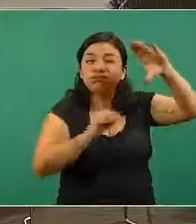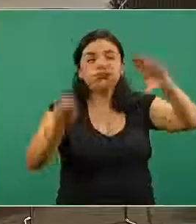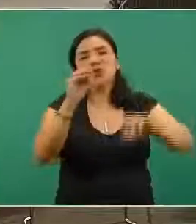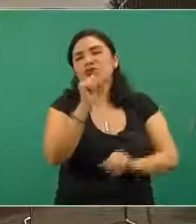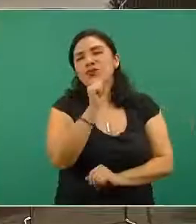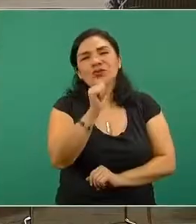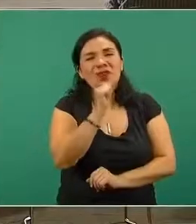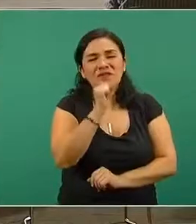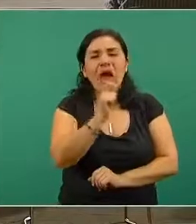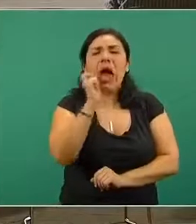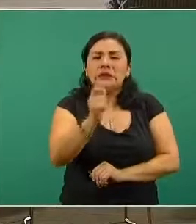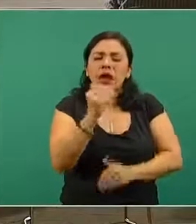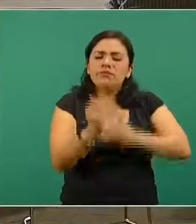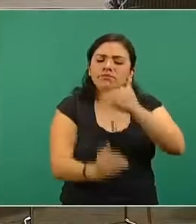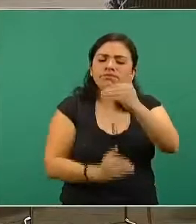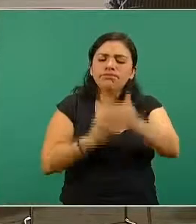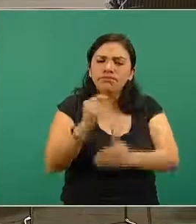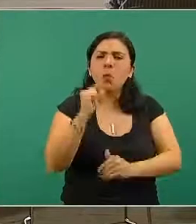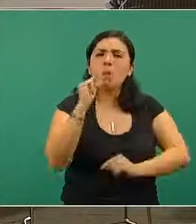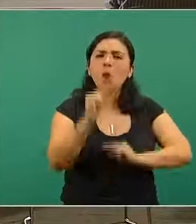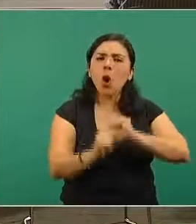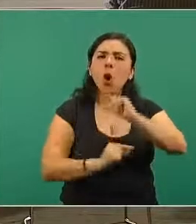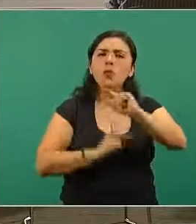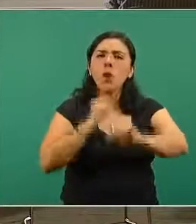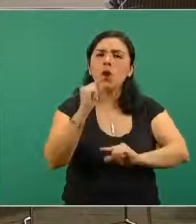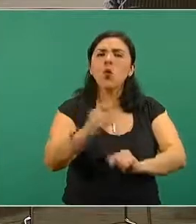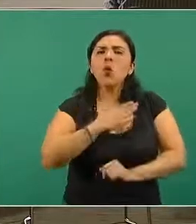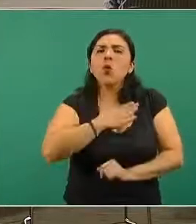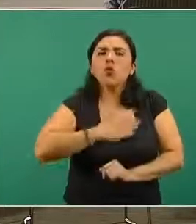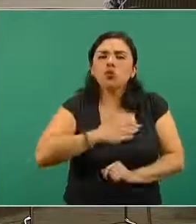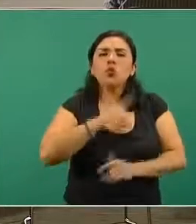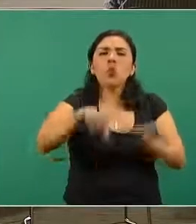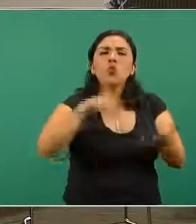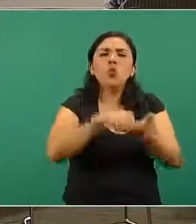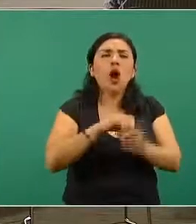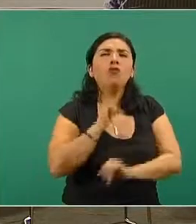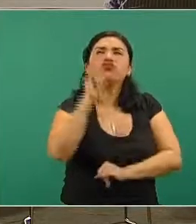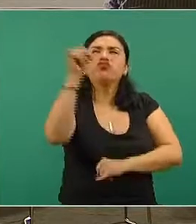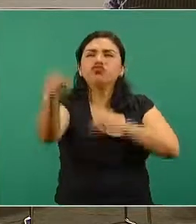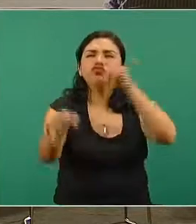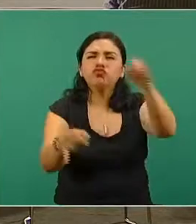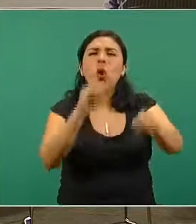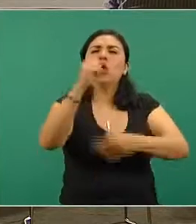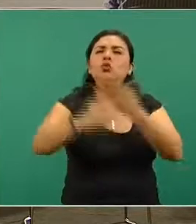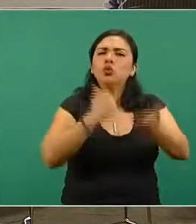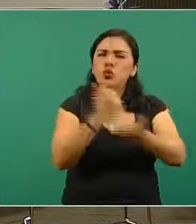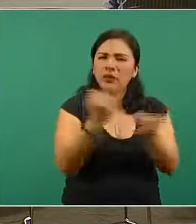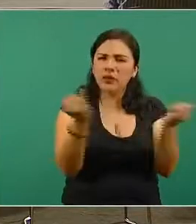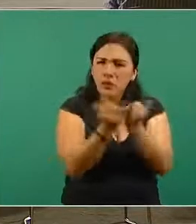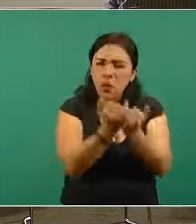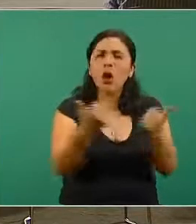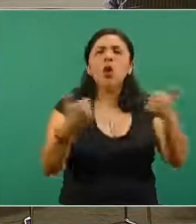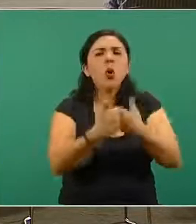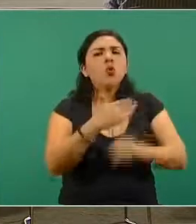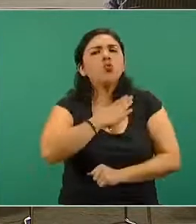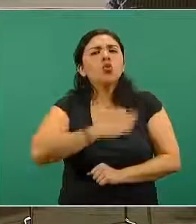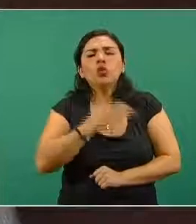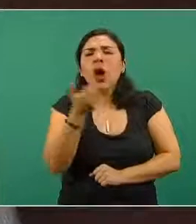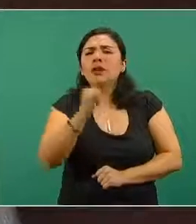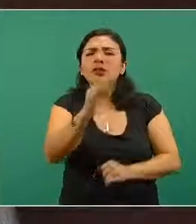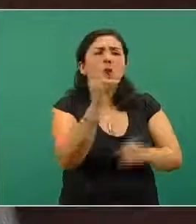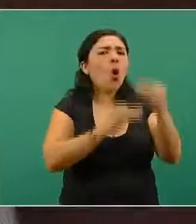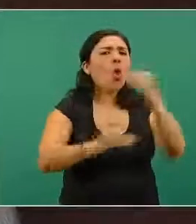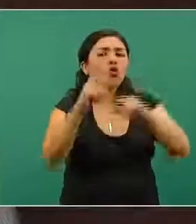Estamos avanzando de manera simultánea, equitativa en ambientes rurales, urbanos y también equitativa en todas las